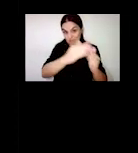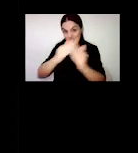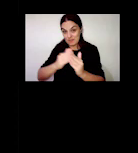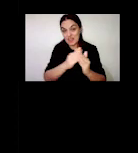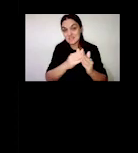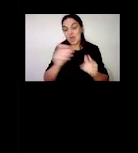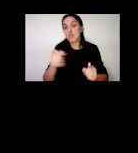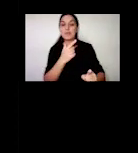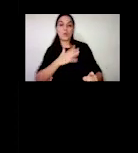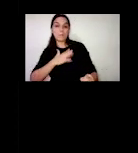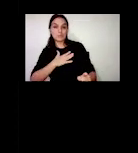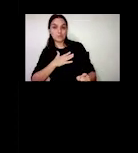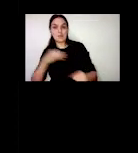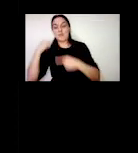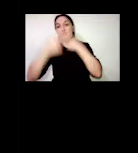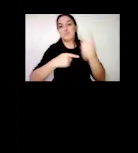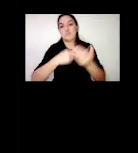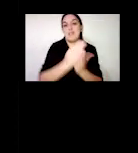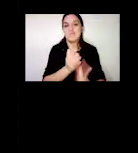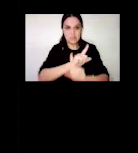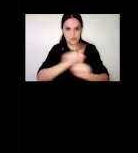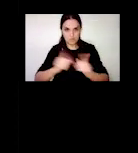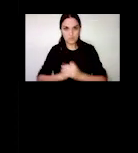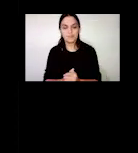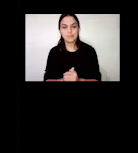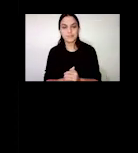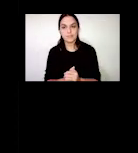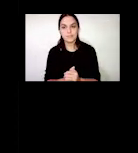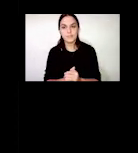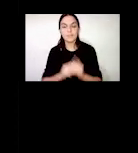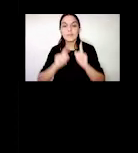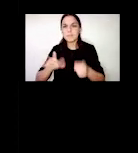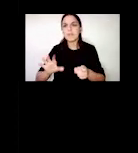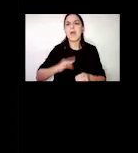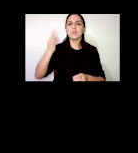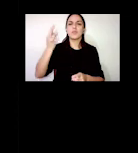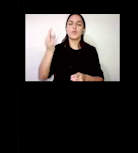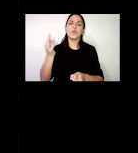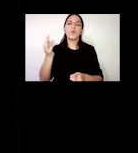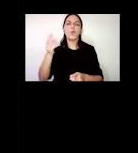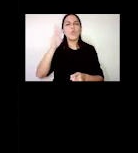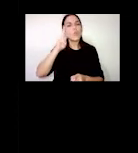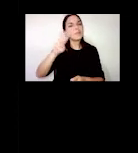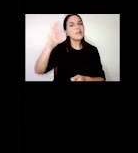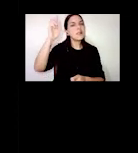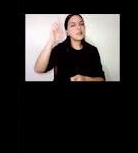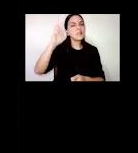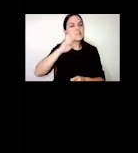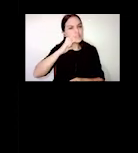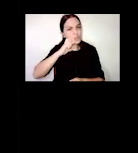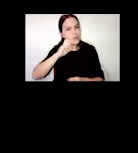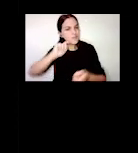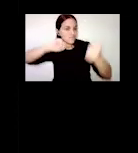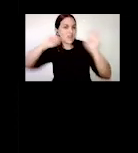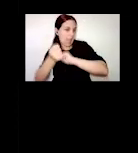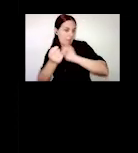y sucesiones indivisas. Y acá también, allá por el año 2019, cambió esta